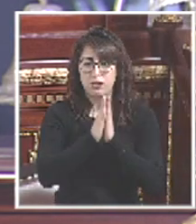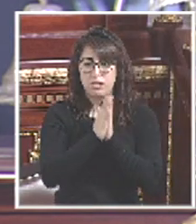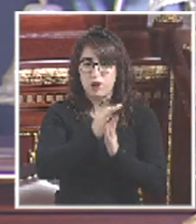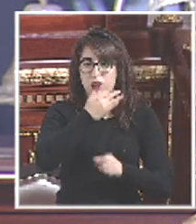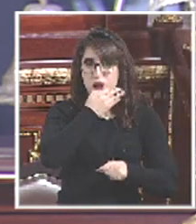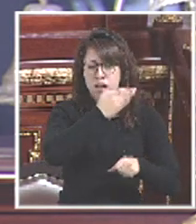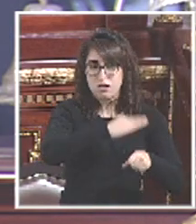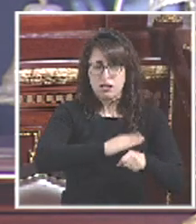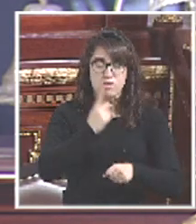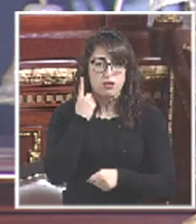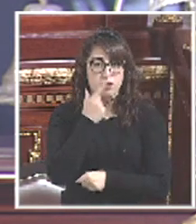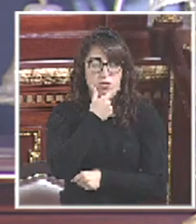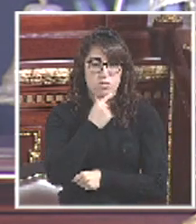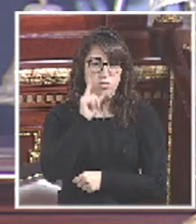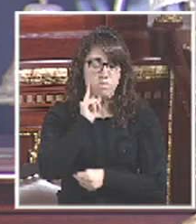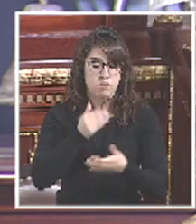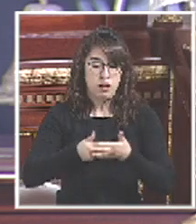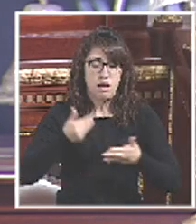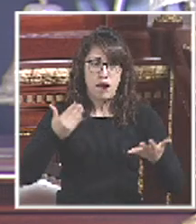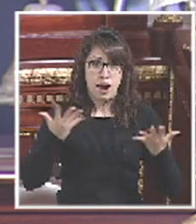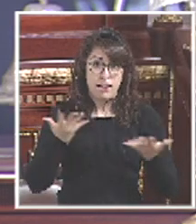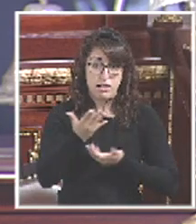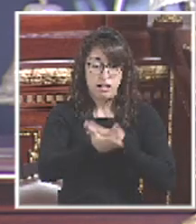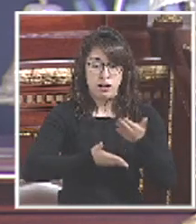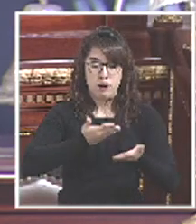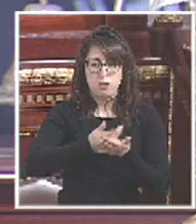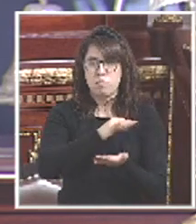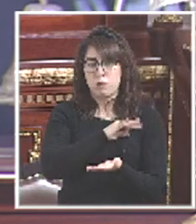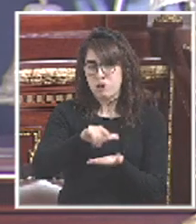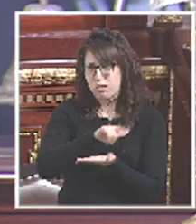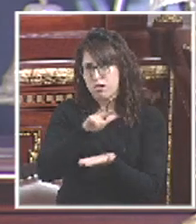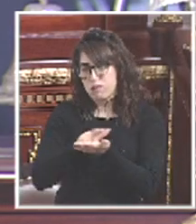diputado proponente para los efectos a que haya lugar.